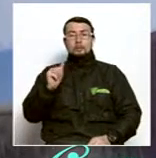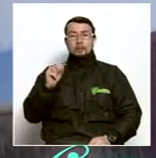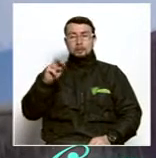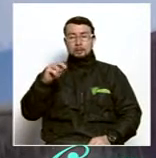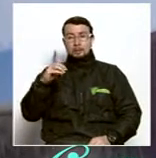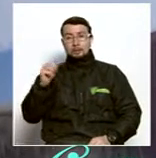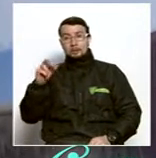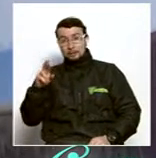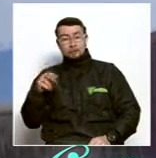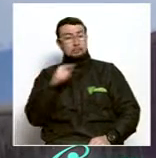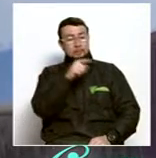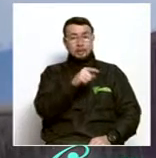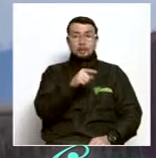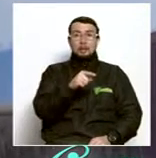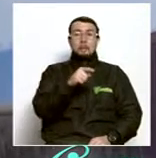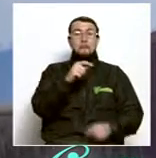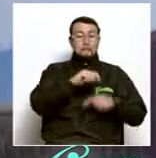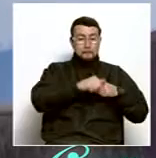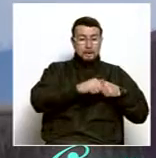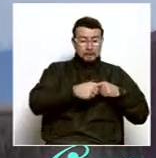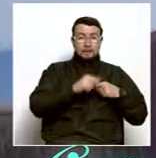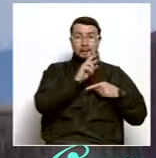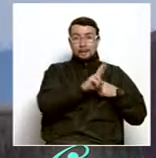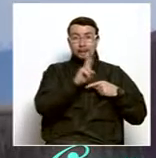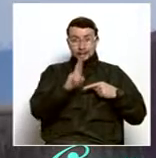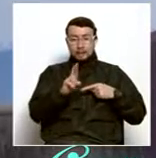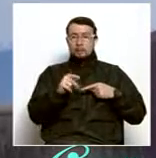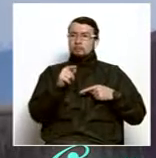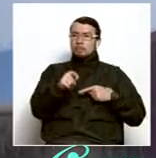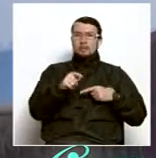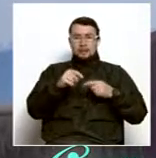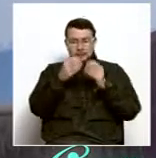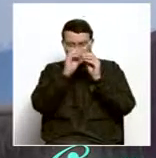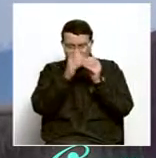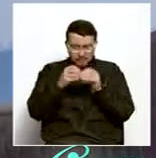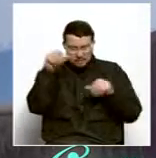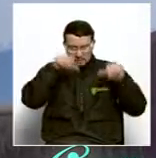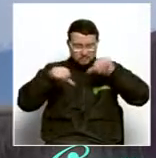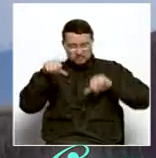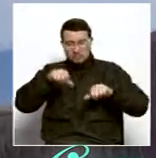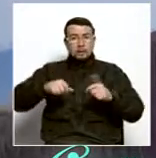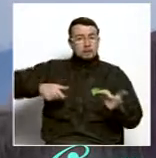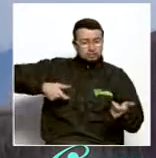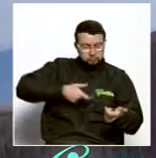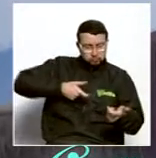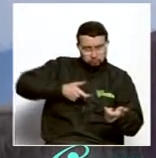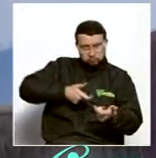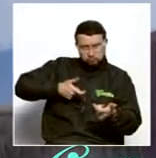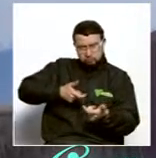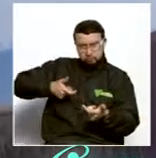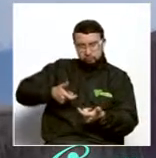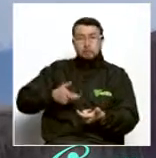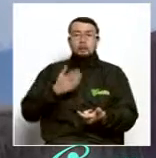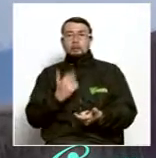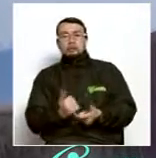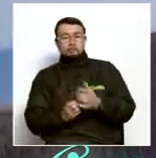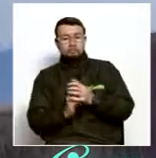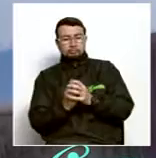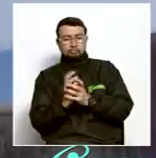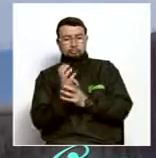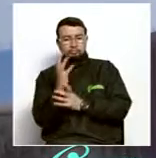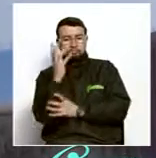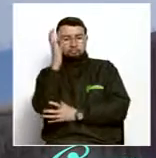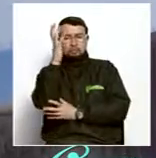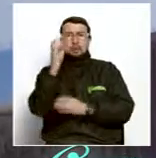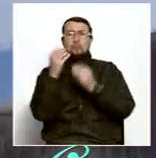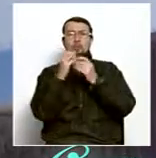soya RR han sido adaptados genéticamente para ser fumigados con este herbicida. Entonces, ¿qué pasa? Siembran